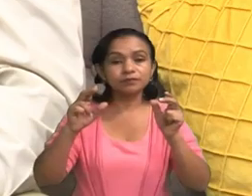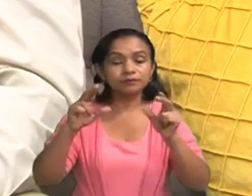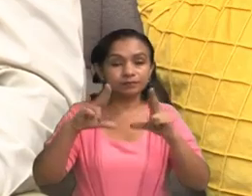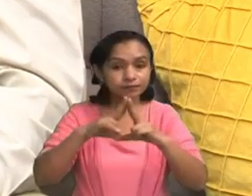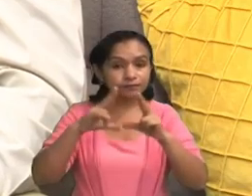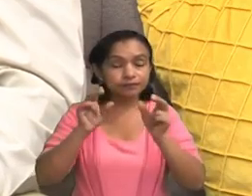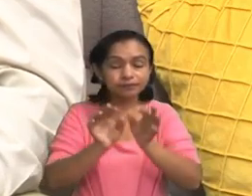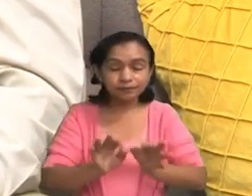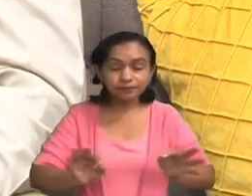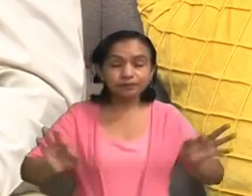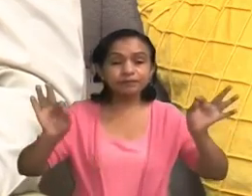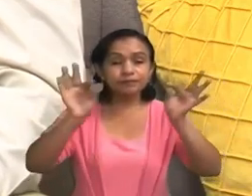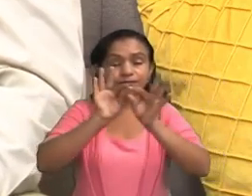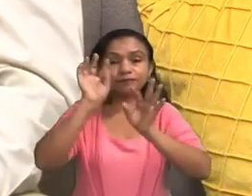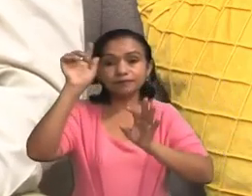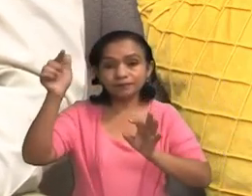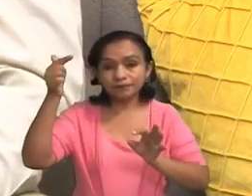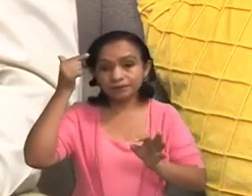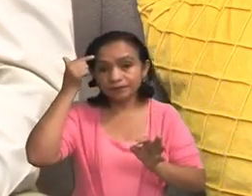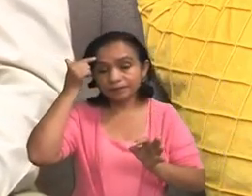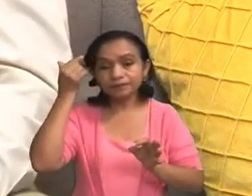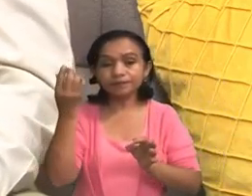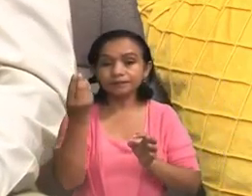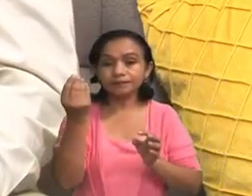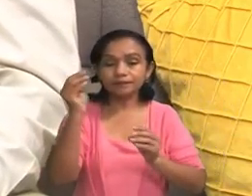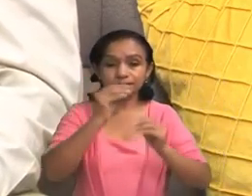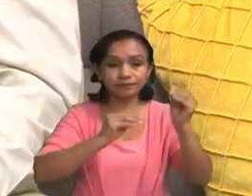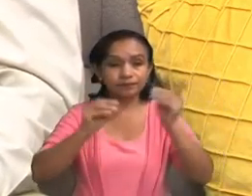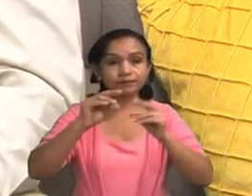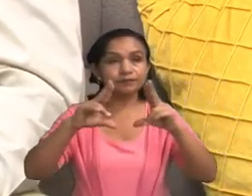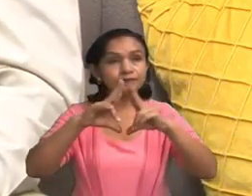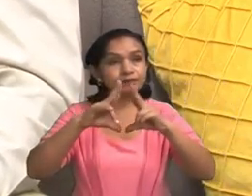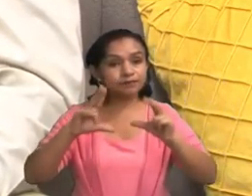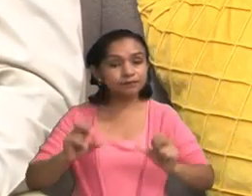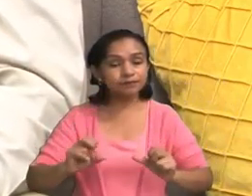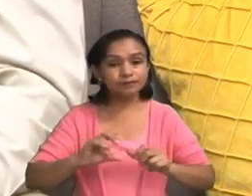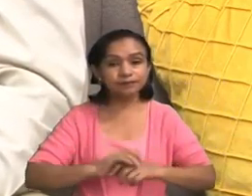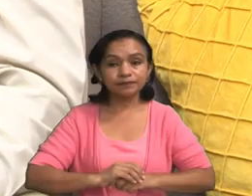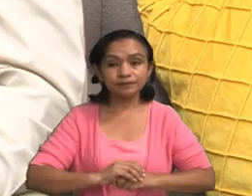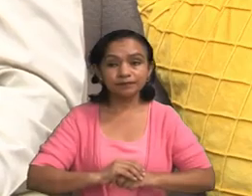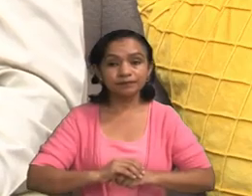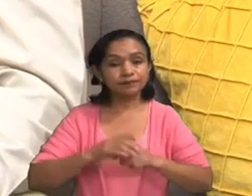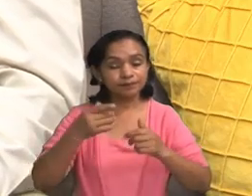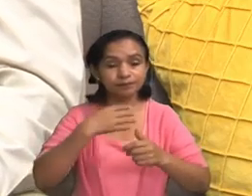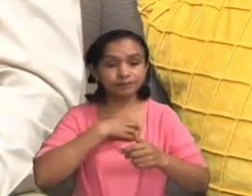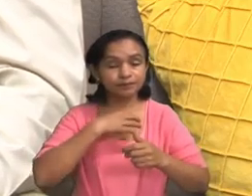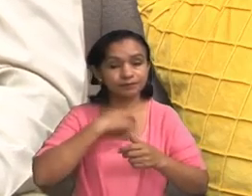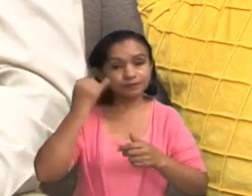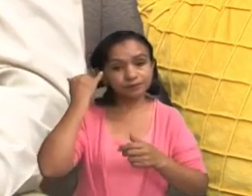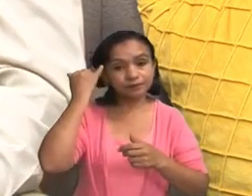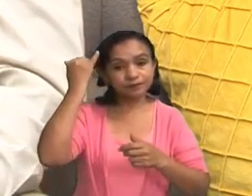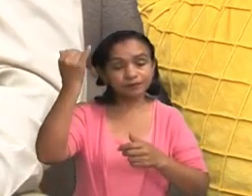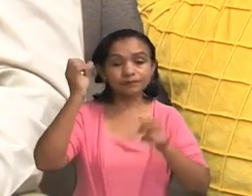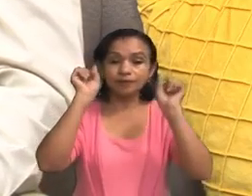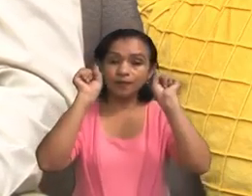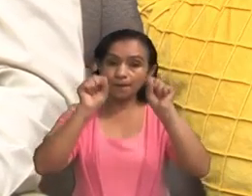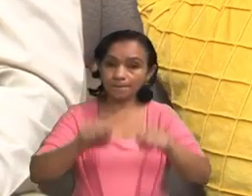son prioritarios por el gobierno y por la economía de este país. Así es que con esas propuestas